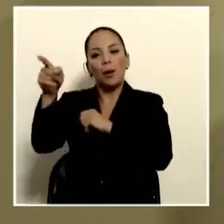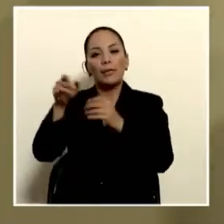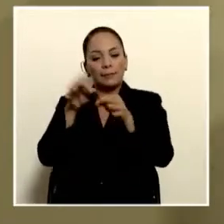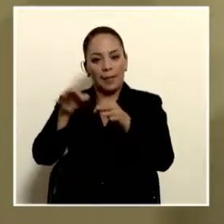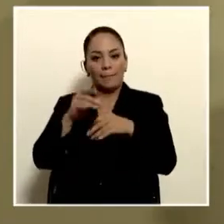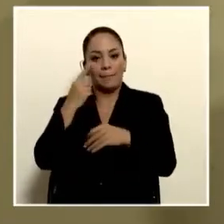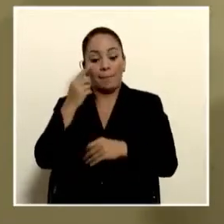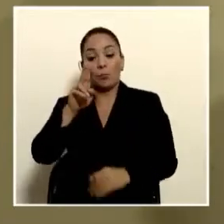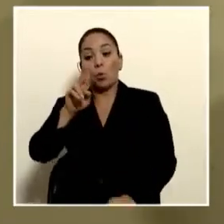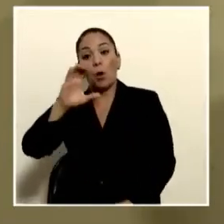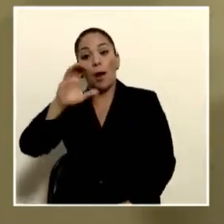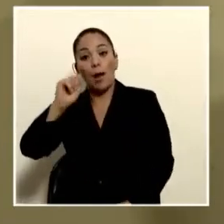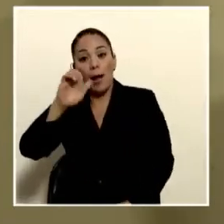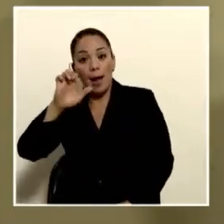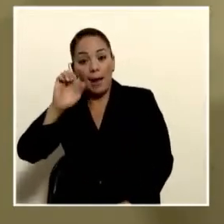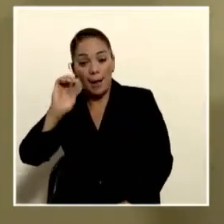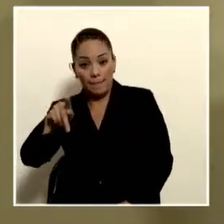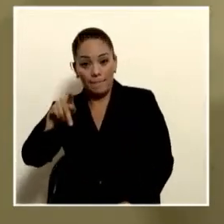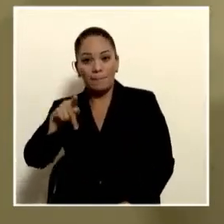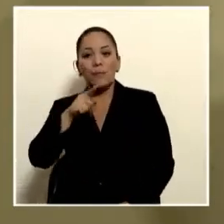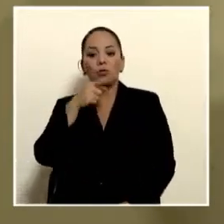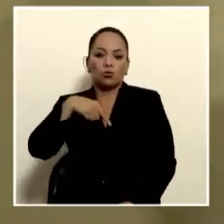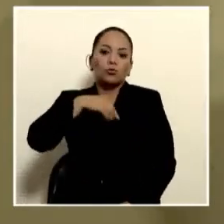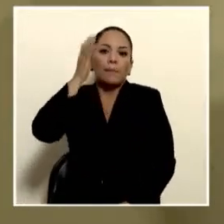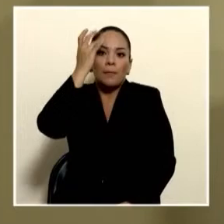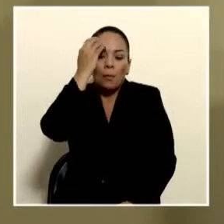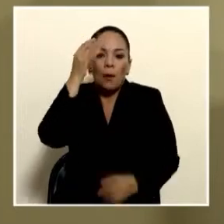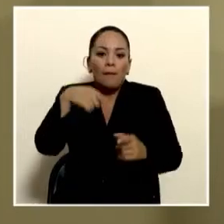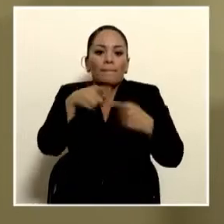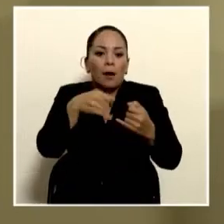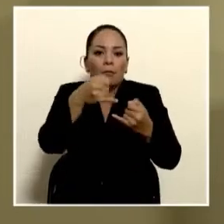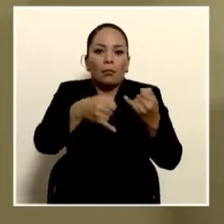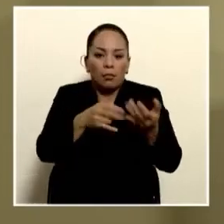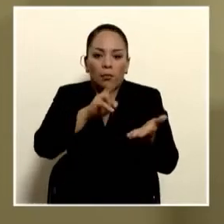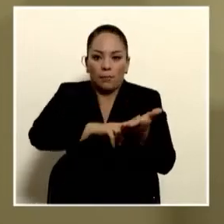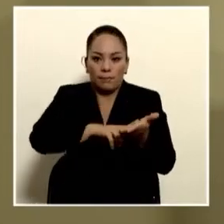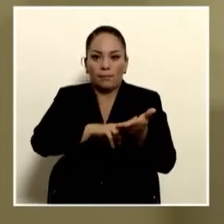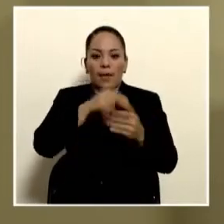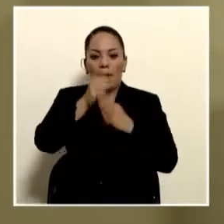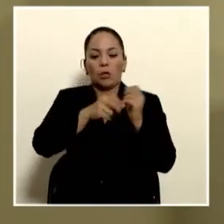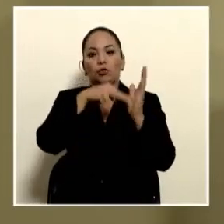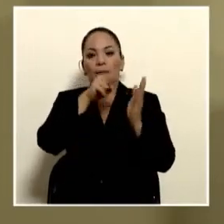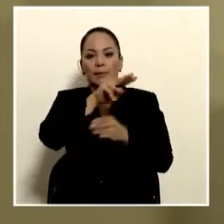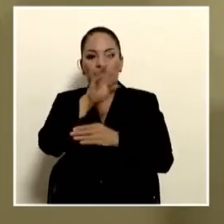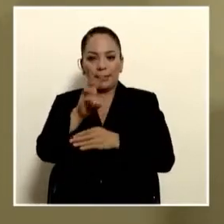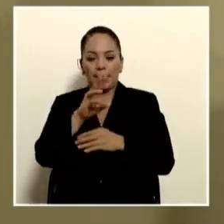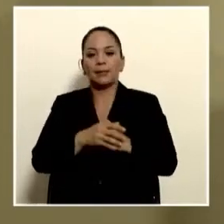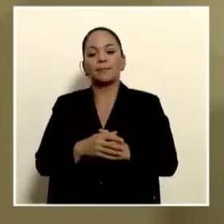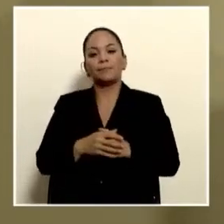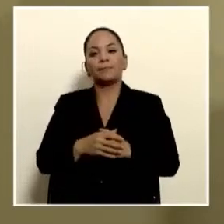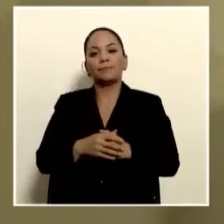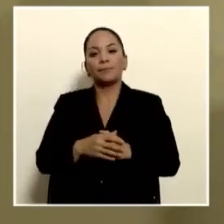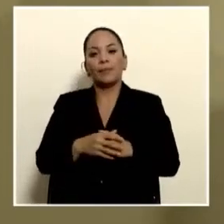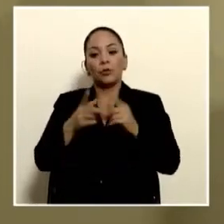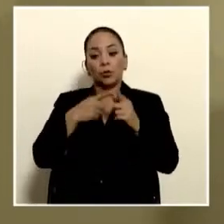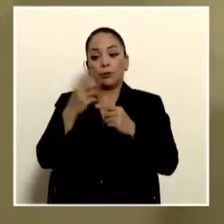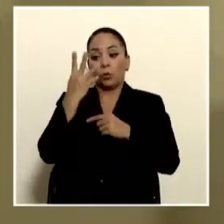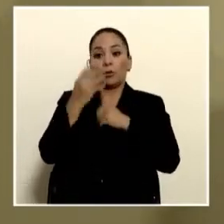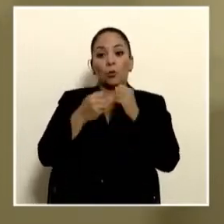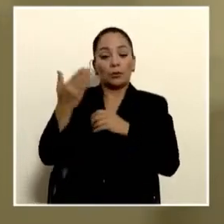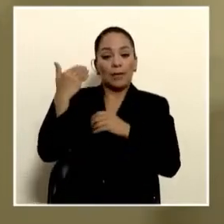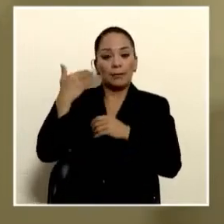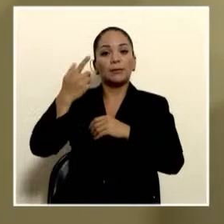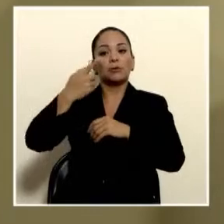UCAEP, preocupados porque se iba a vencer la concesión en el 26, hace como 4 años se instauró